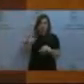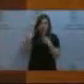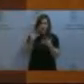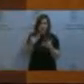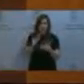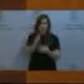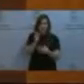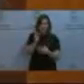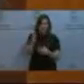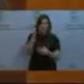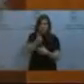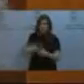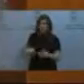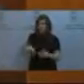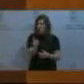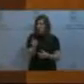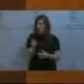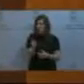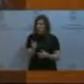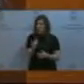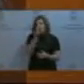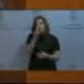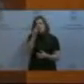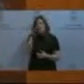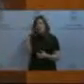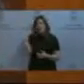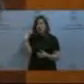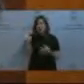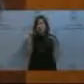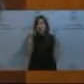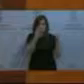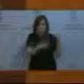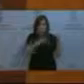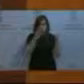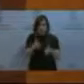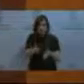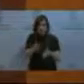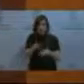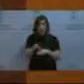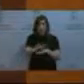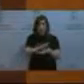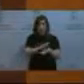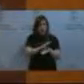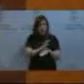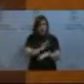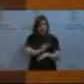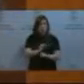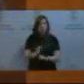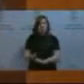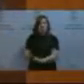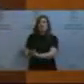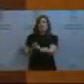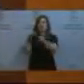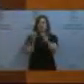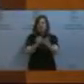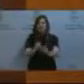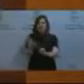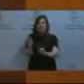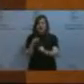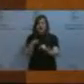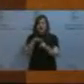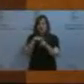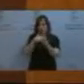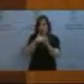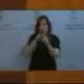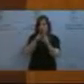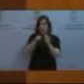años, como decía usted antes, no, hace un par de años, ustedes, su consejería, defendían que la situación y